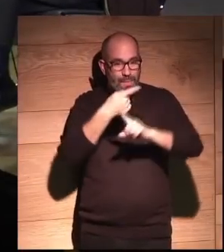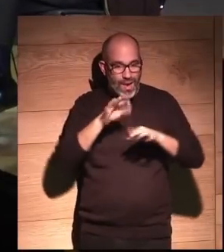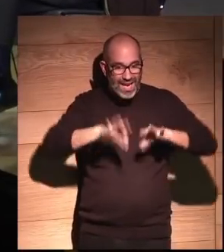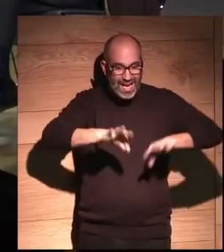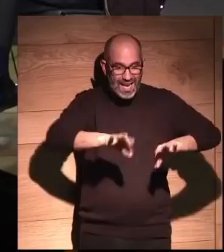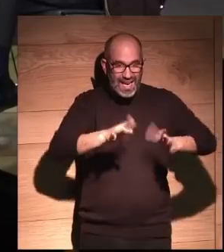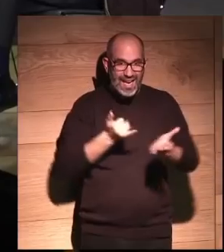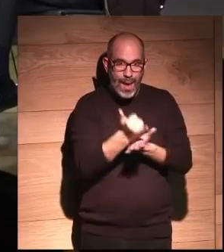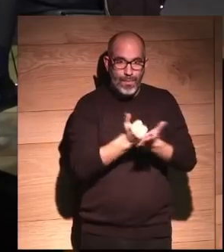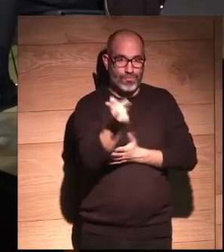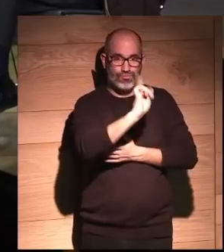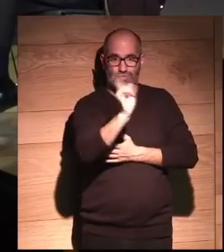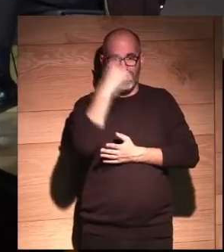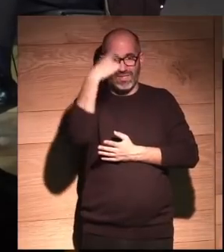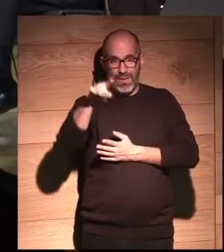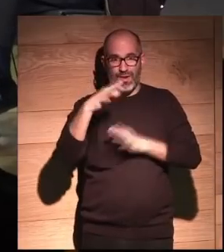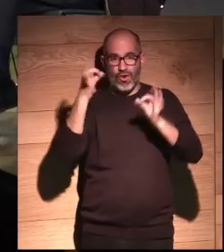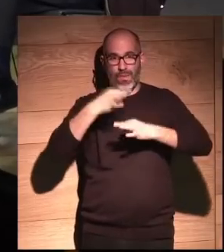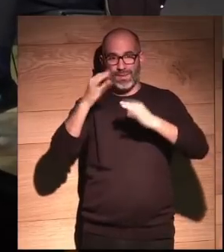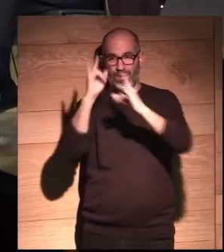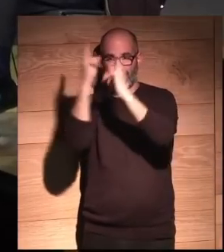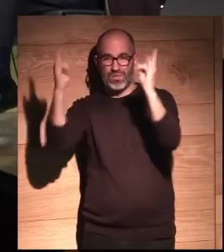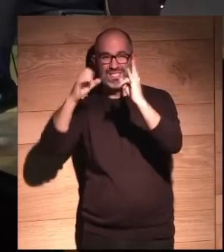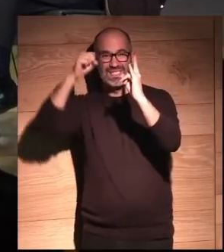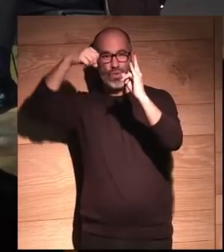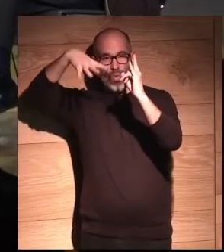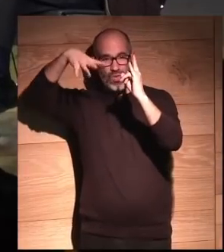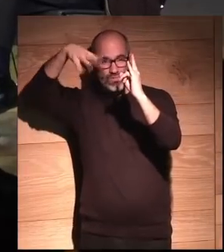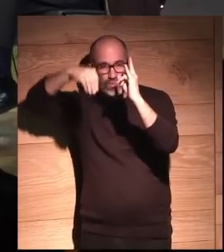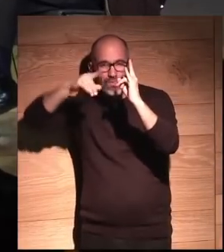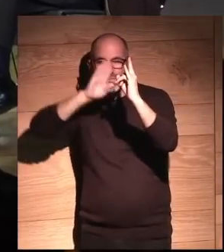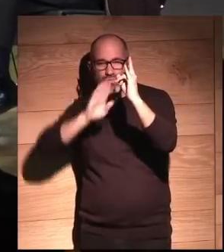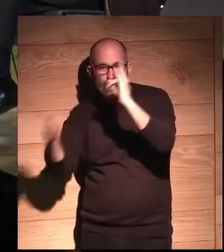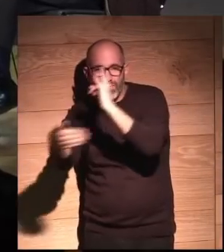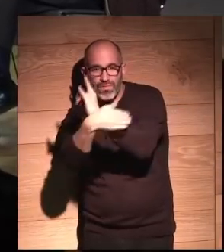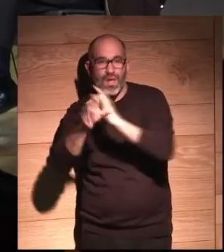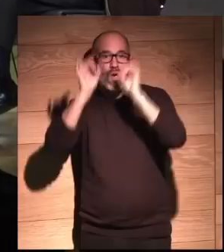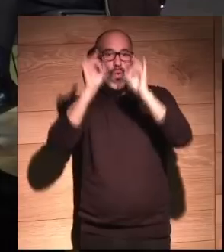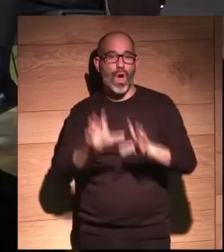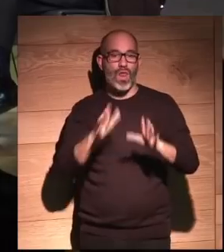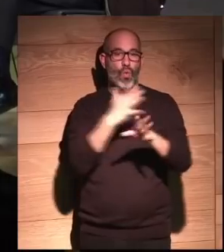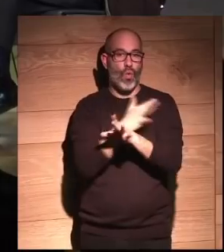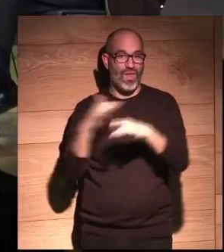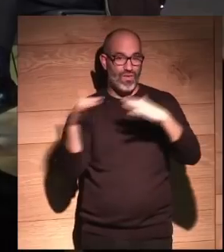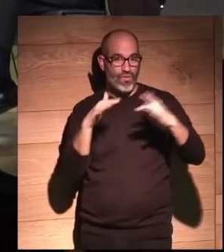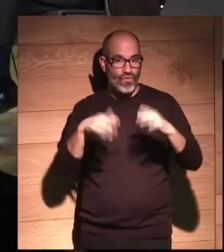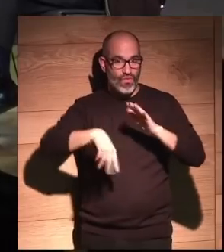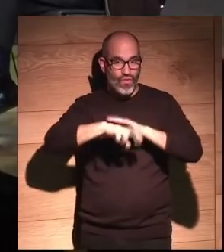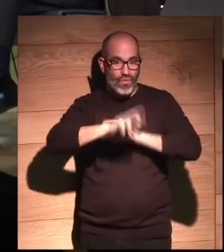Los champiñones, como bien sabéis, se cultivan en cautividad, sin luz, etcétera, etcétera, ¿no? Un poco como los jugadores de fútbol, ¿no? Y por eso,